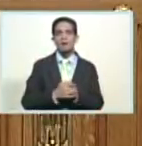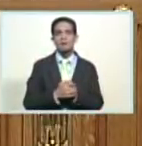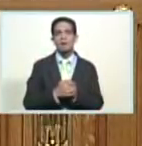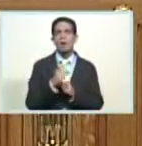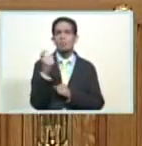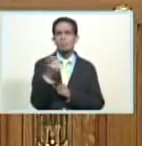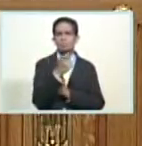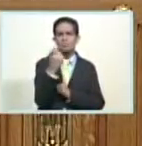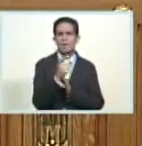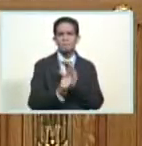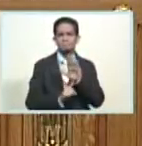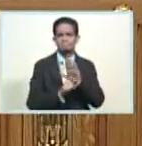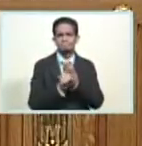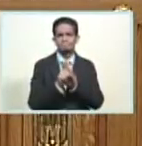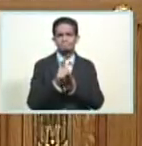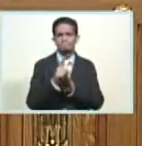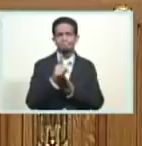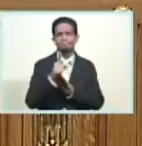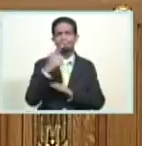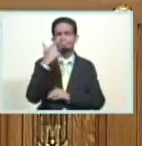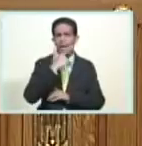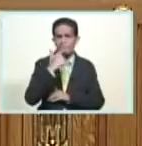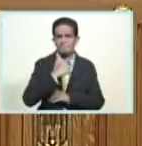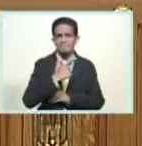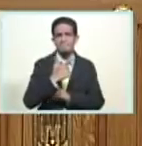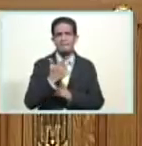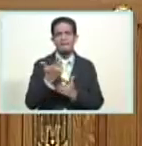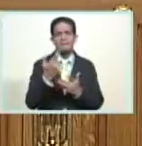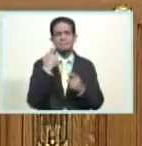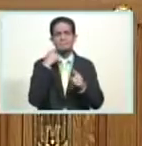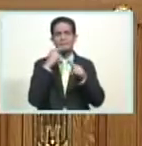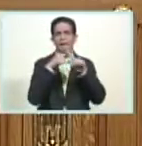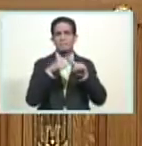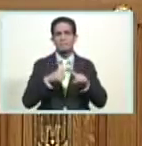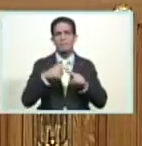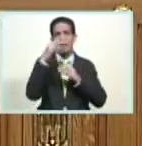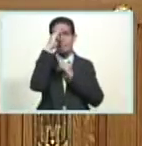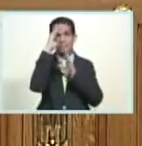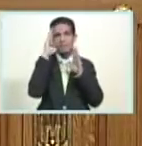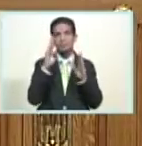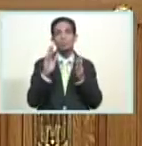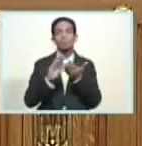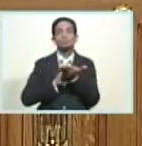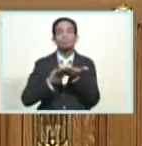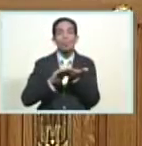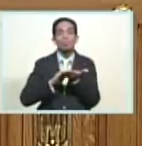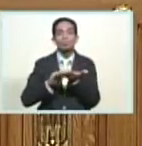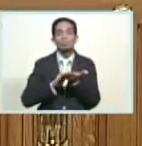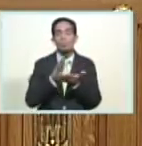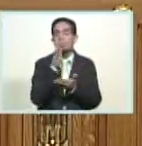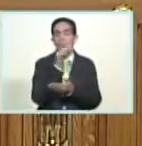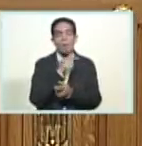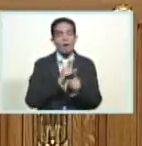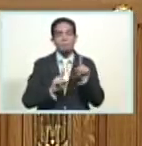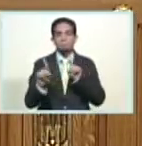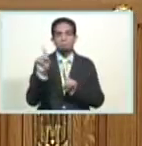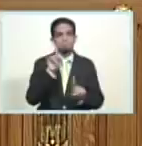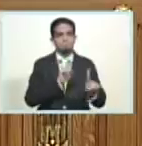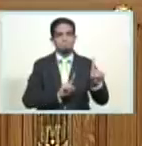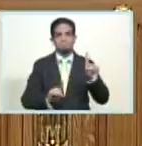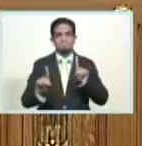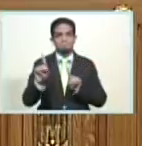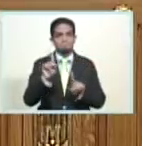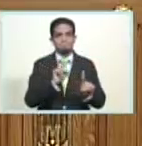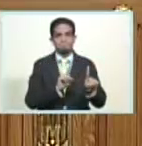la calidad, el resultado, la atención y la solución de los problemas. No hay excusas, no hay